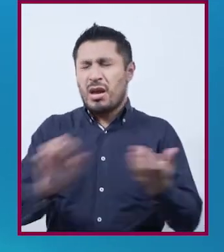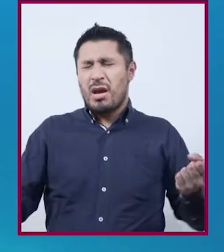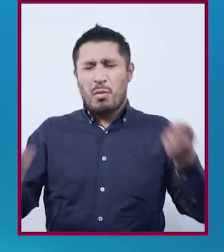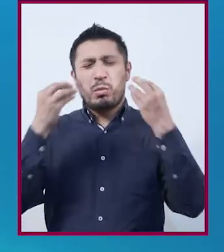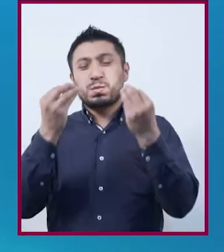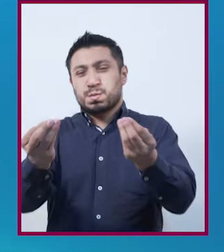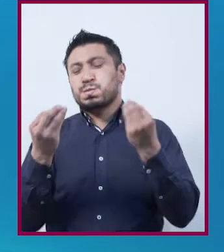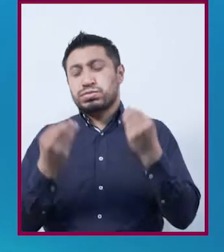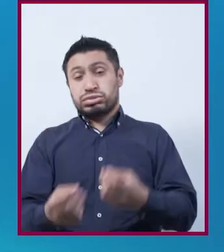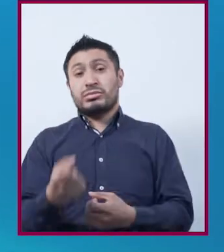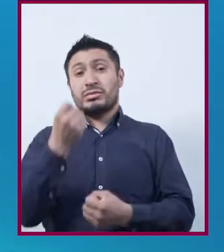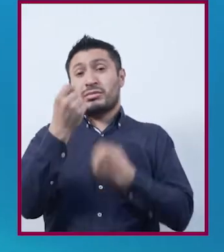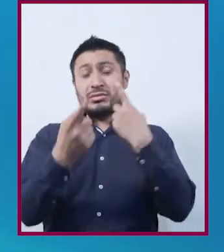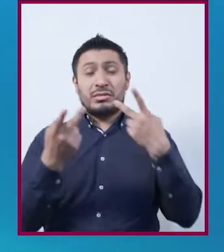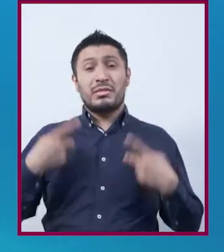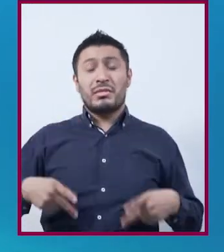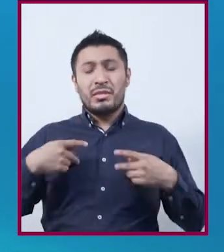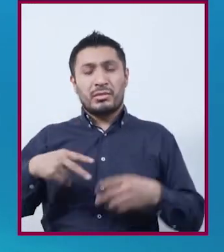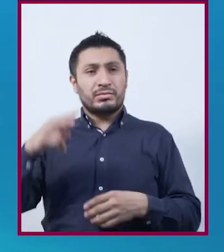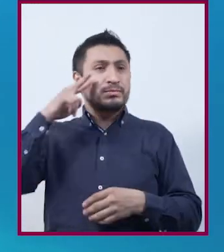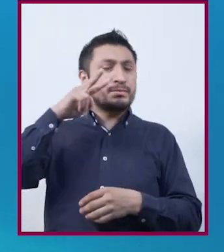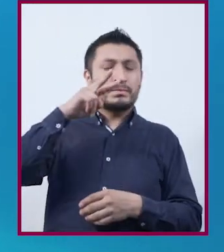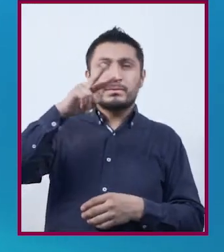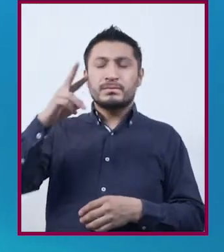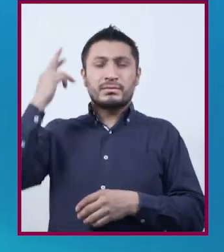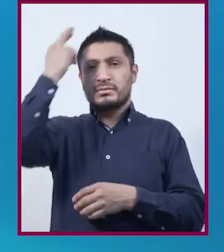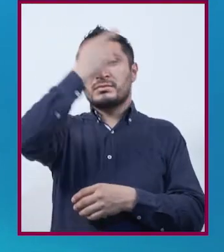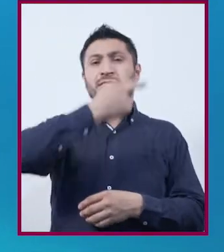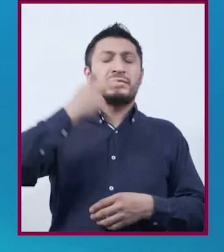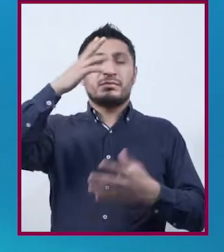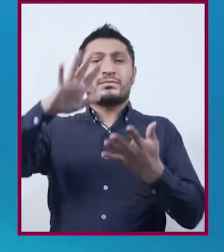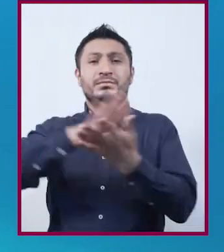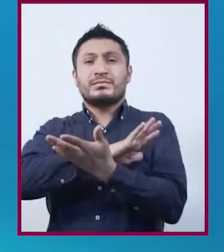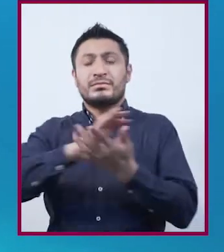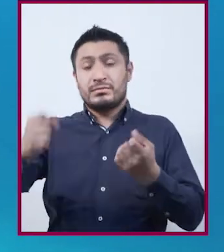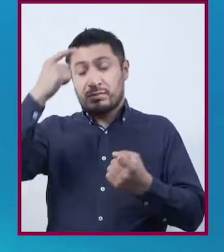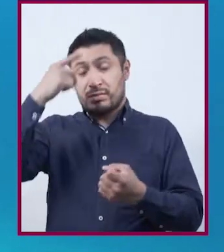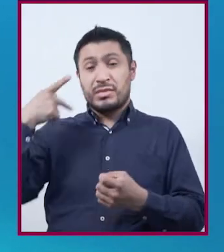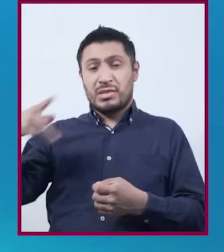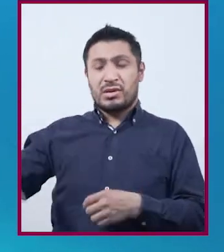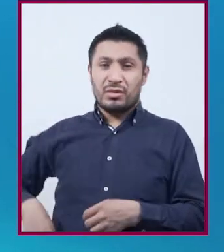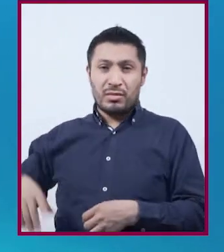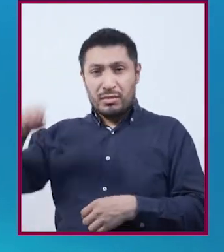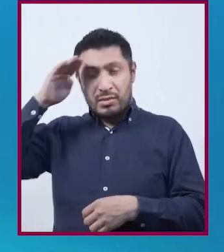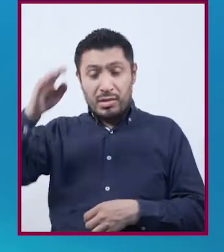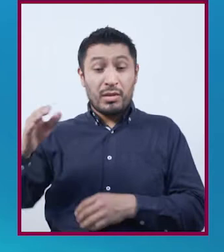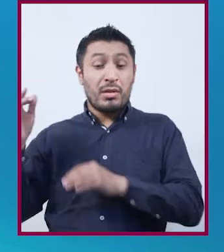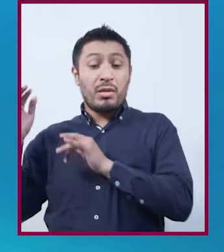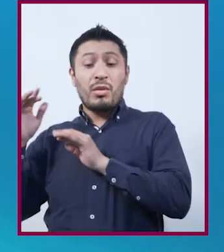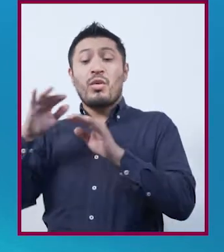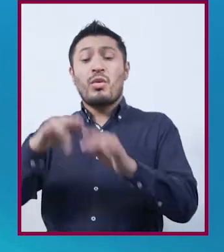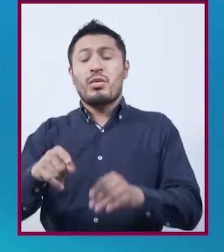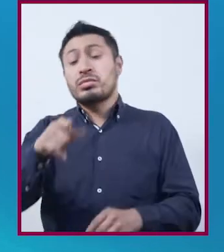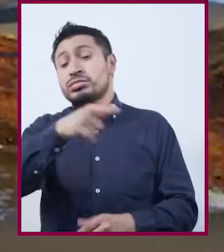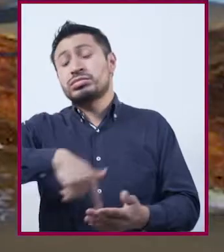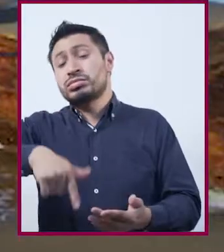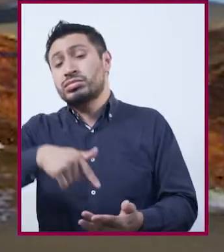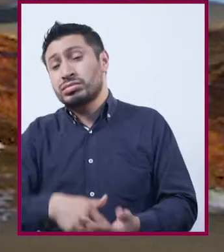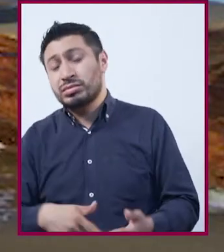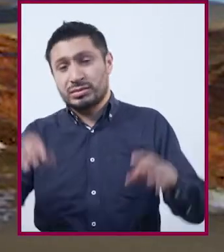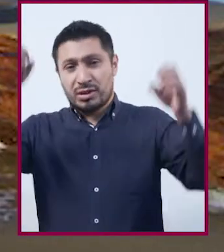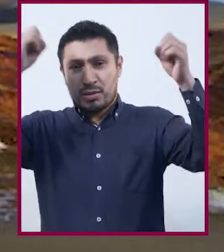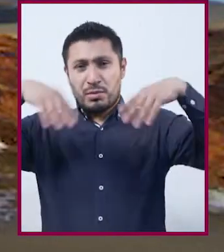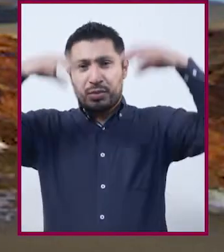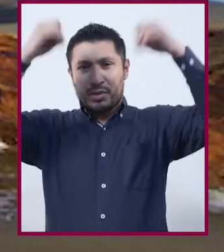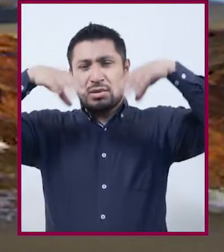La devastación fue tal que algún observador británico encargado de evaluar la tragedia para su imperio pensó cuando llegó a la zona